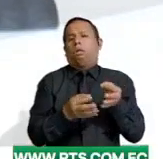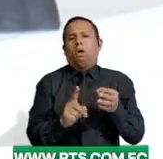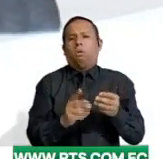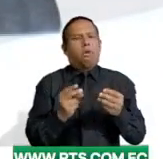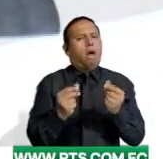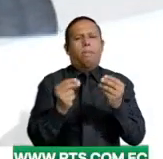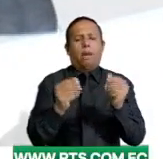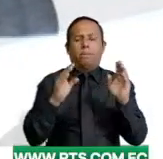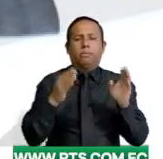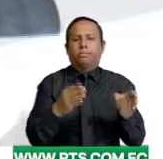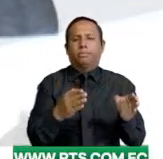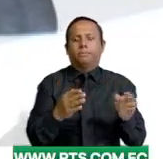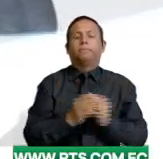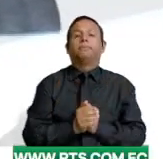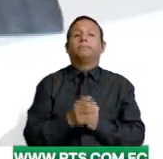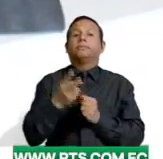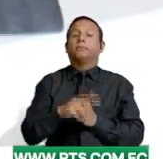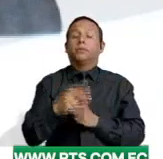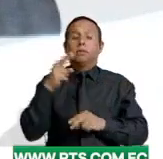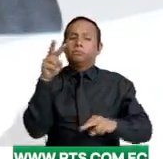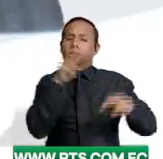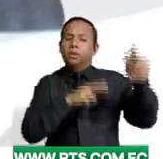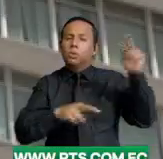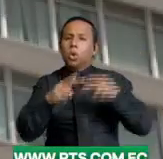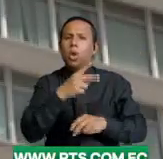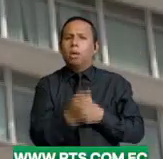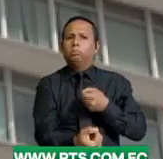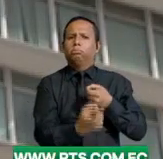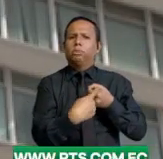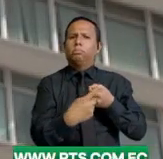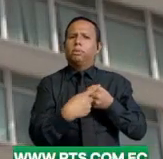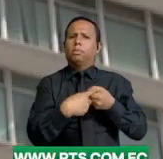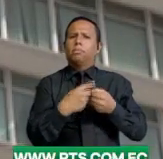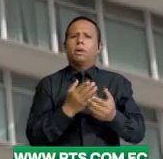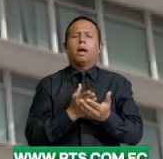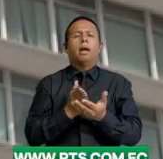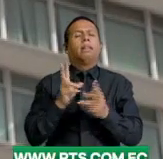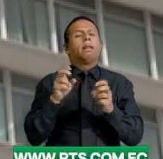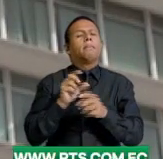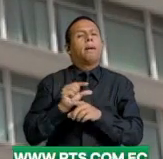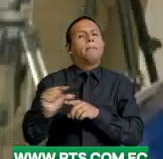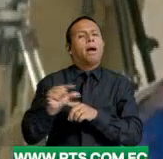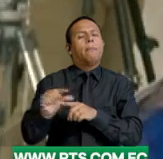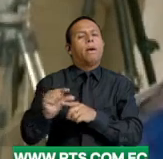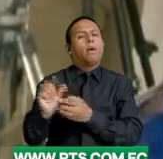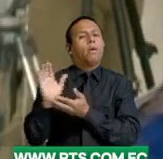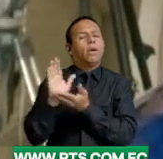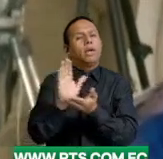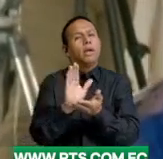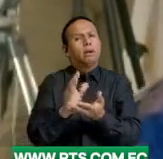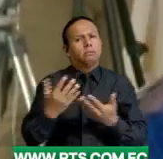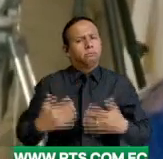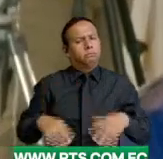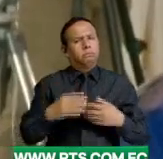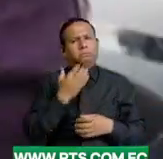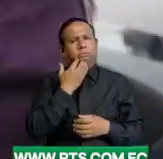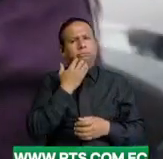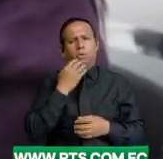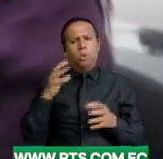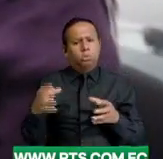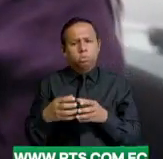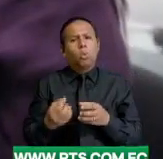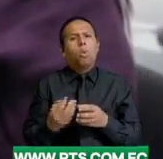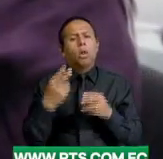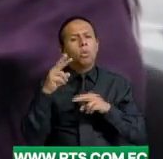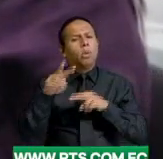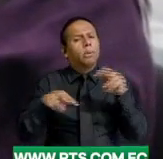que el número de inspecciones de afiliaciones incrementó en un 612%, con la misma cantidad de inspectores, 60. En esta